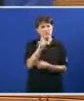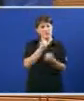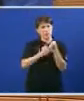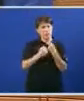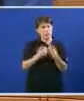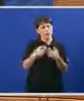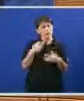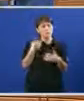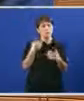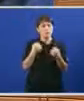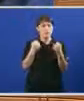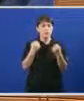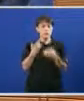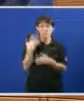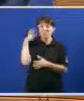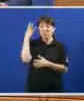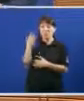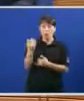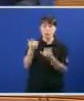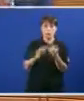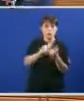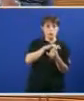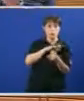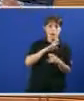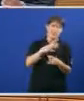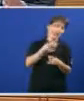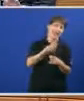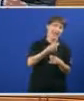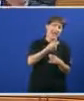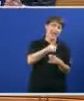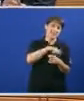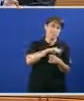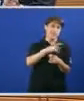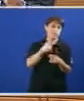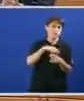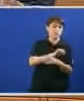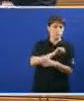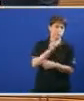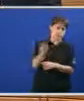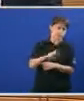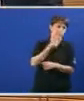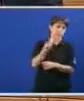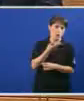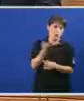en renta con el resto de España. ¿Por qué? Porque la crisis económica, a débeda